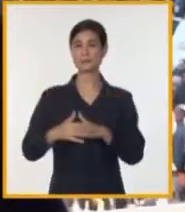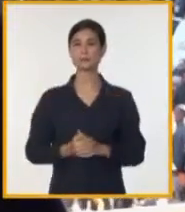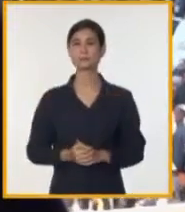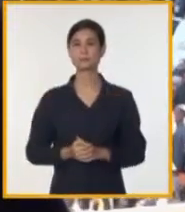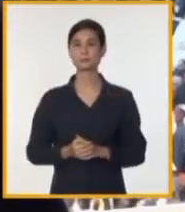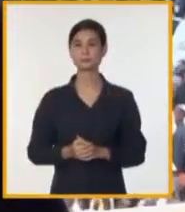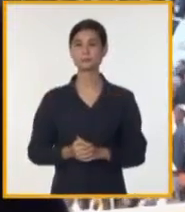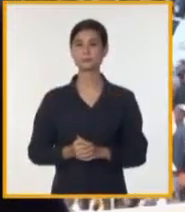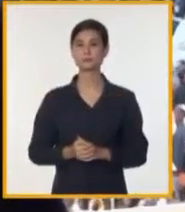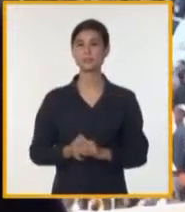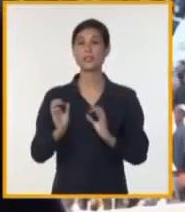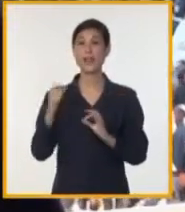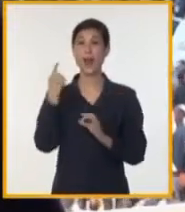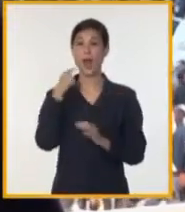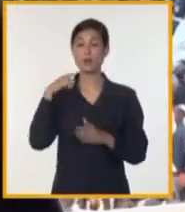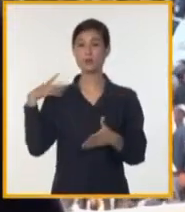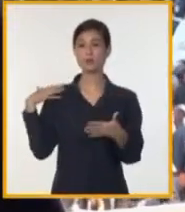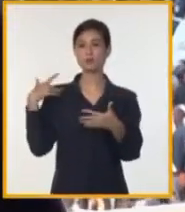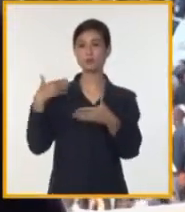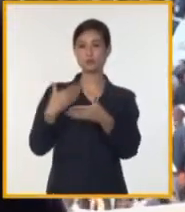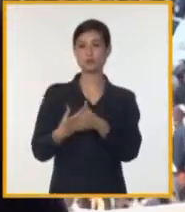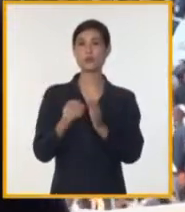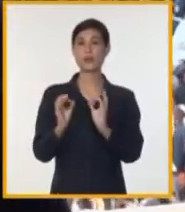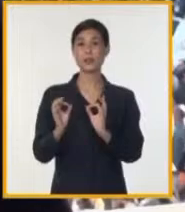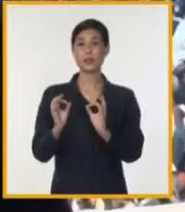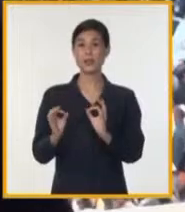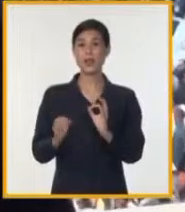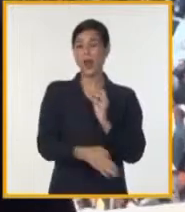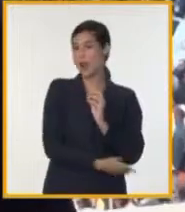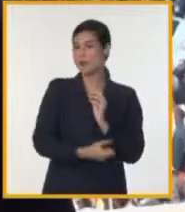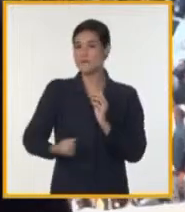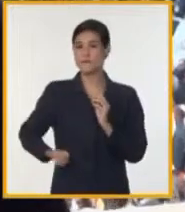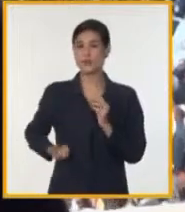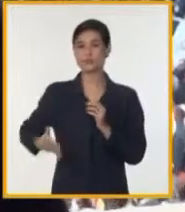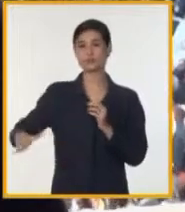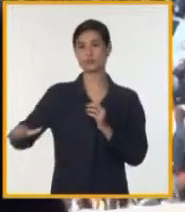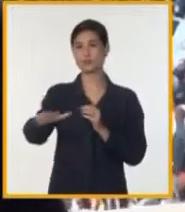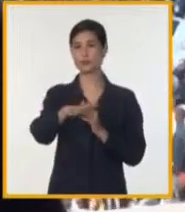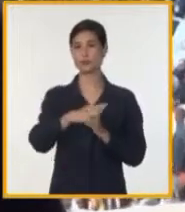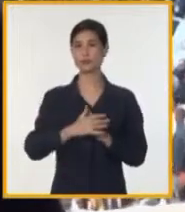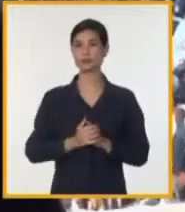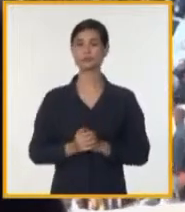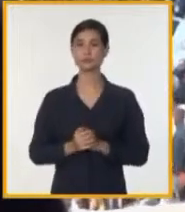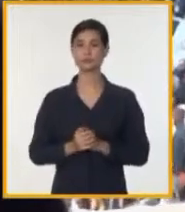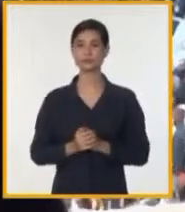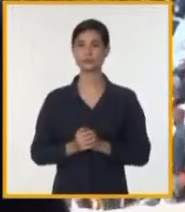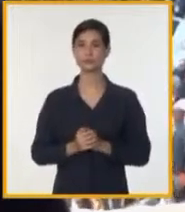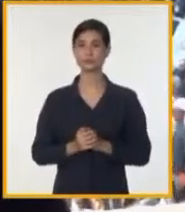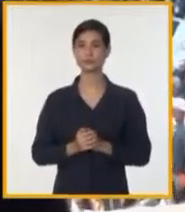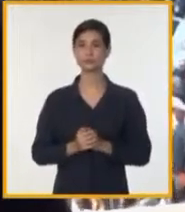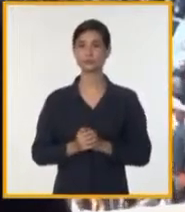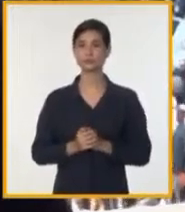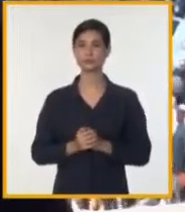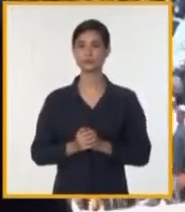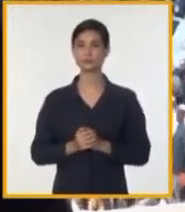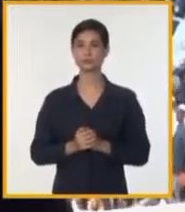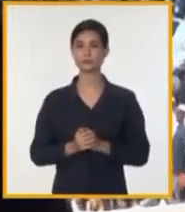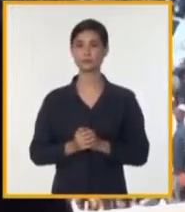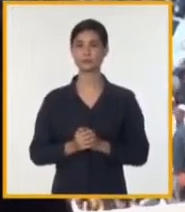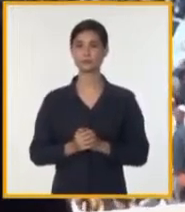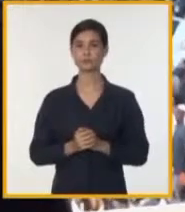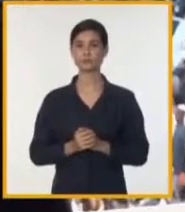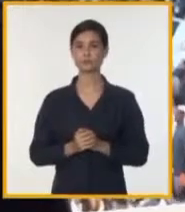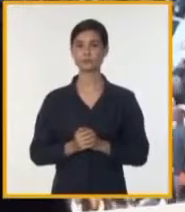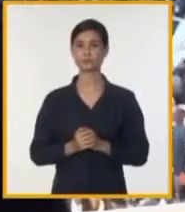últimas tres décadas deviene entonces el gran desafío. Desde Pretoria, Sudáfrica, Héctor Martínez,